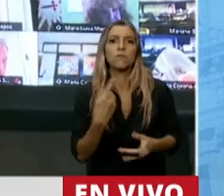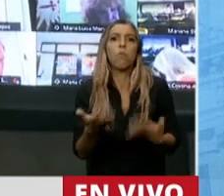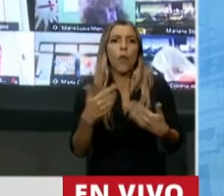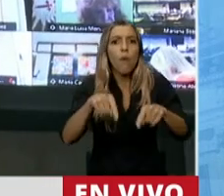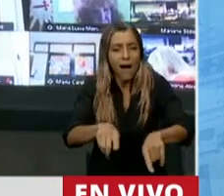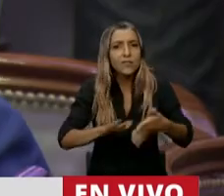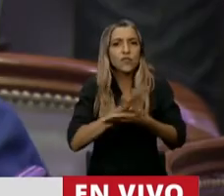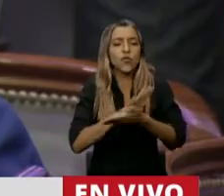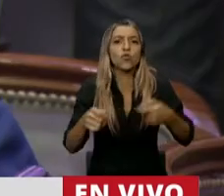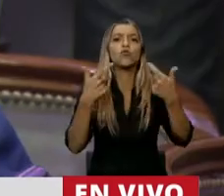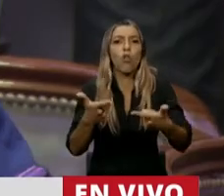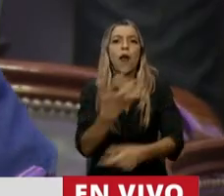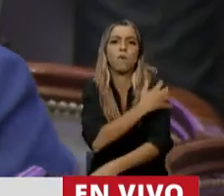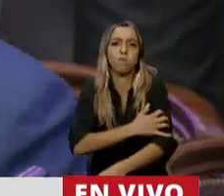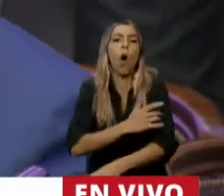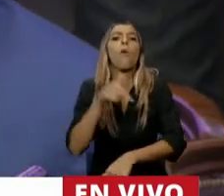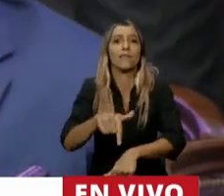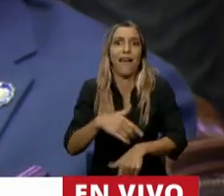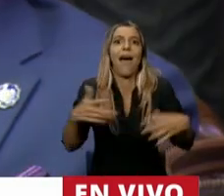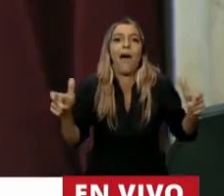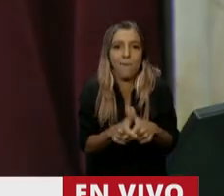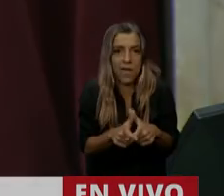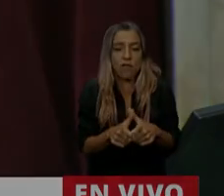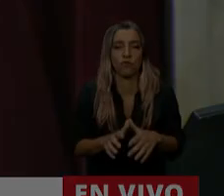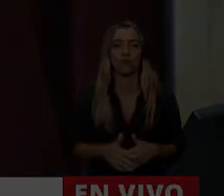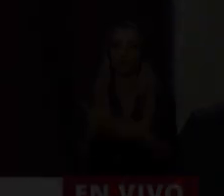la pobreza en la Argentina. Muchas gracias, señor presidente. Gracias, diputado.